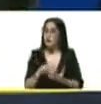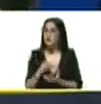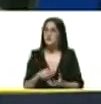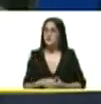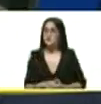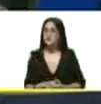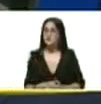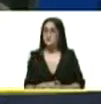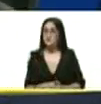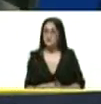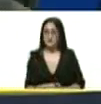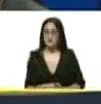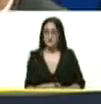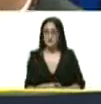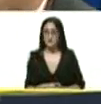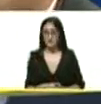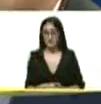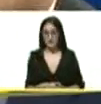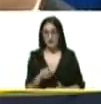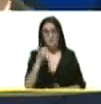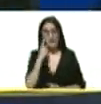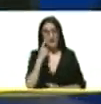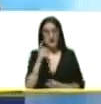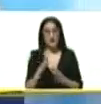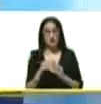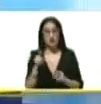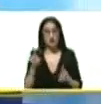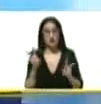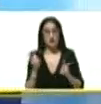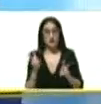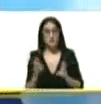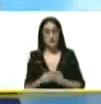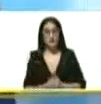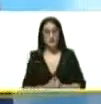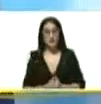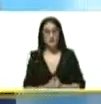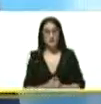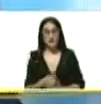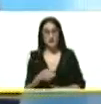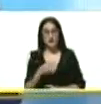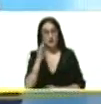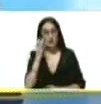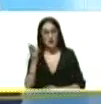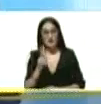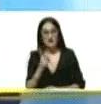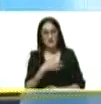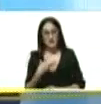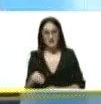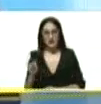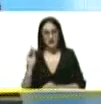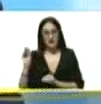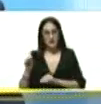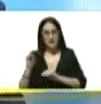en nuestra producción. Bueno, gracias. Hay que estar pendiente de todos esos temas, señora vicepresidenta, y toda